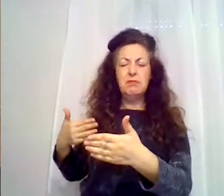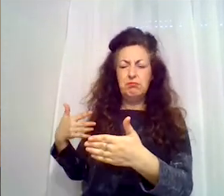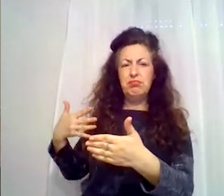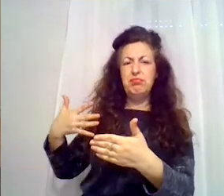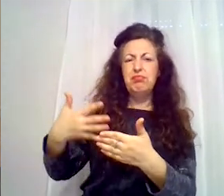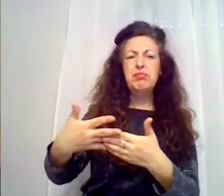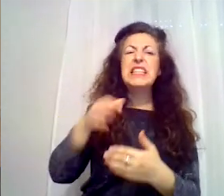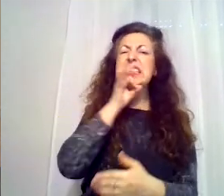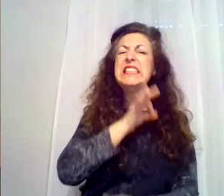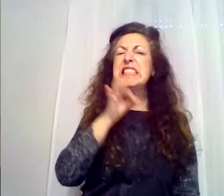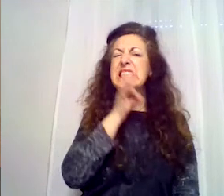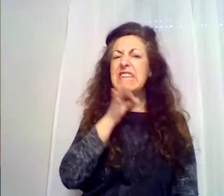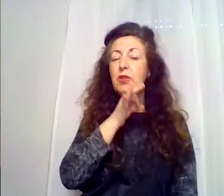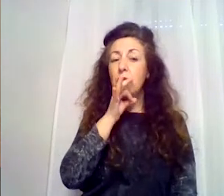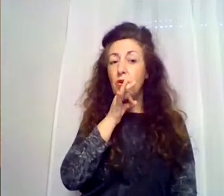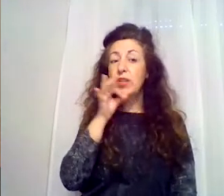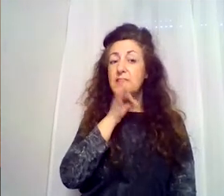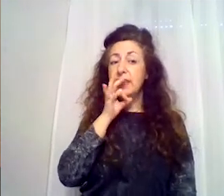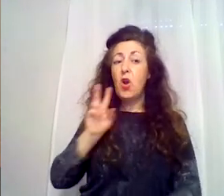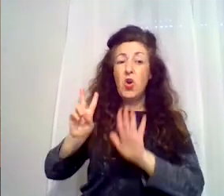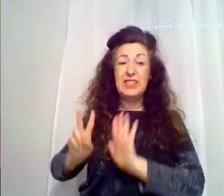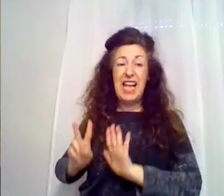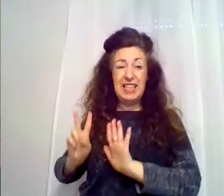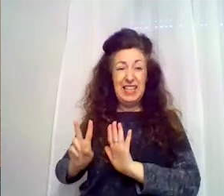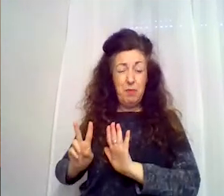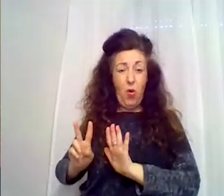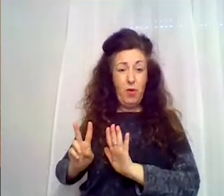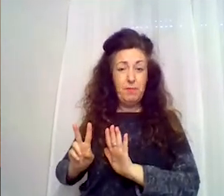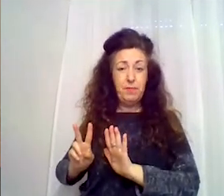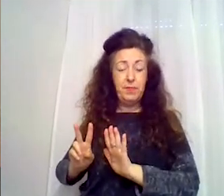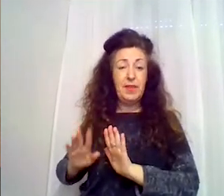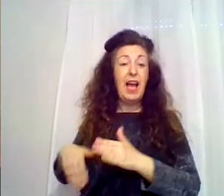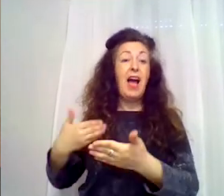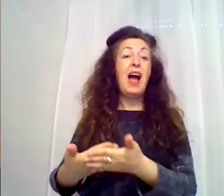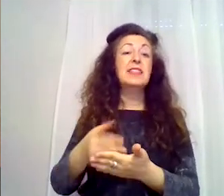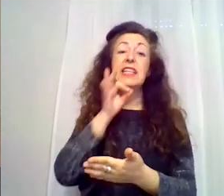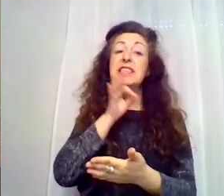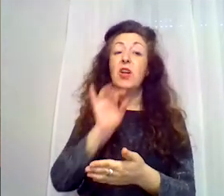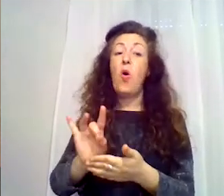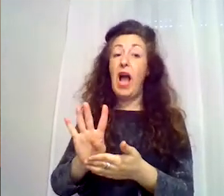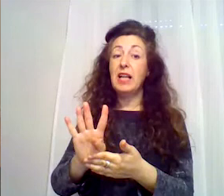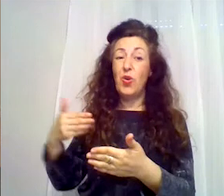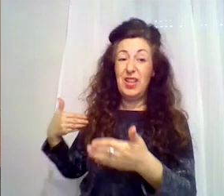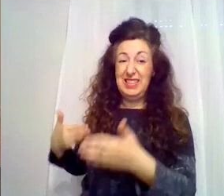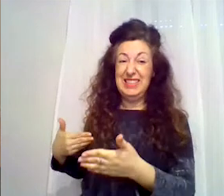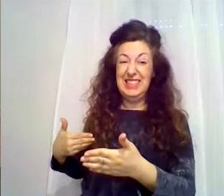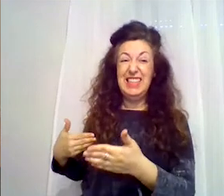del dolor y de la angustia y de la tortura, incluso, ¿por qué no?, de un enfermo mental, tal vez,